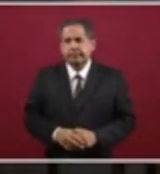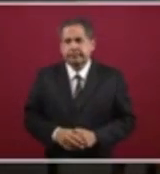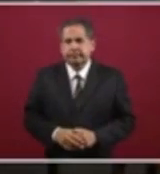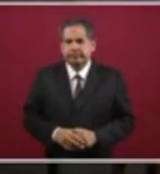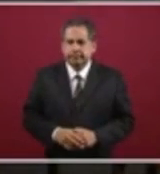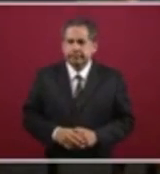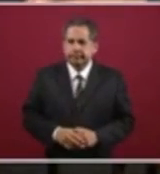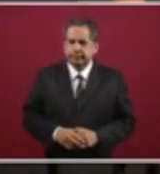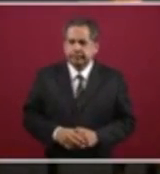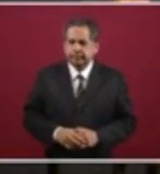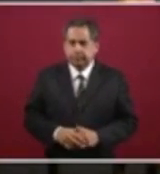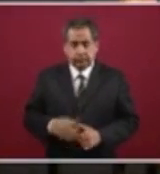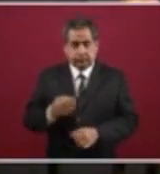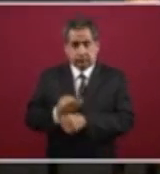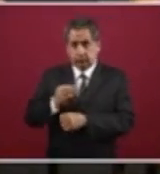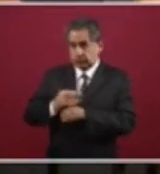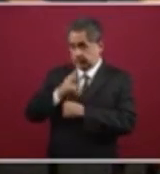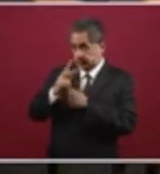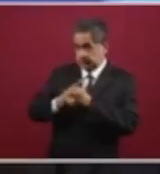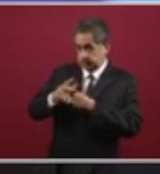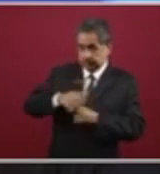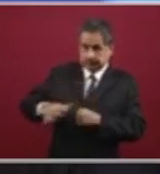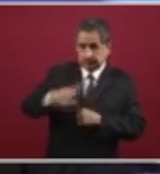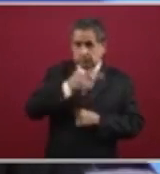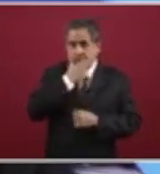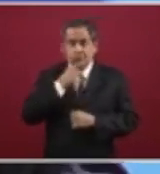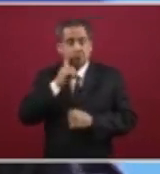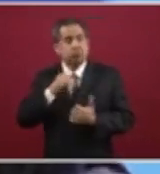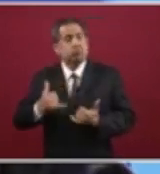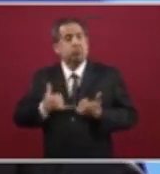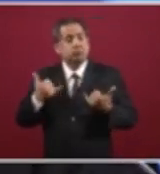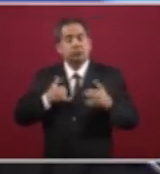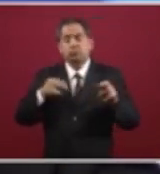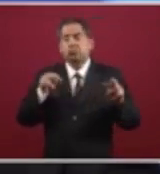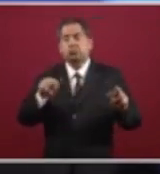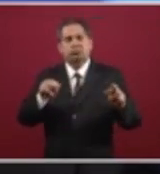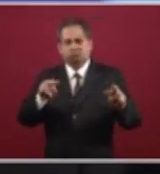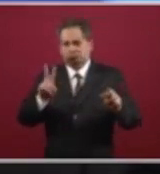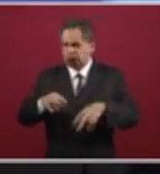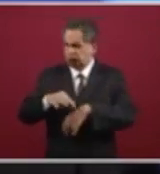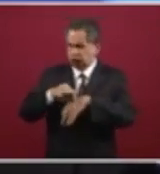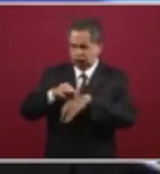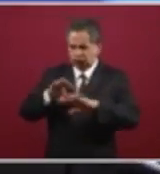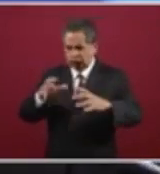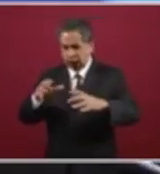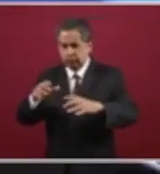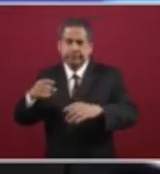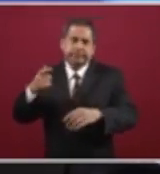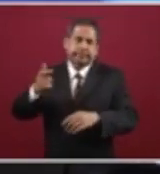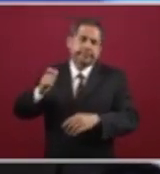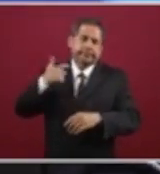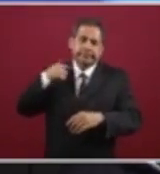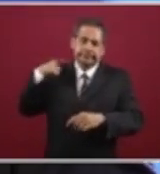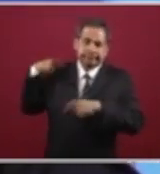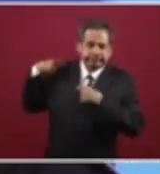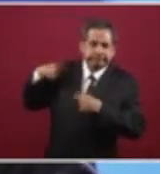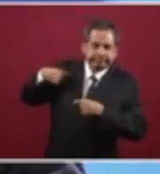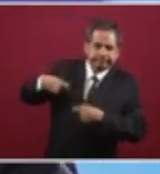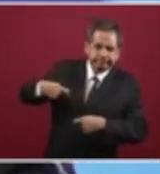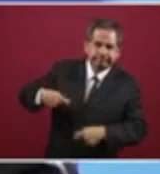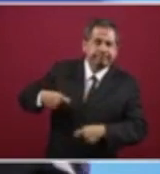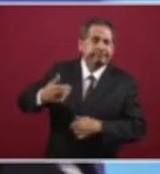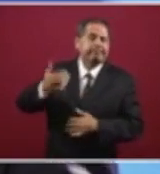bien en este país las y los jóvenes hoy enfrentamos una realidad heredada por los